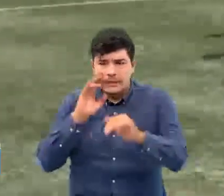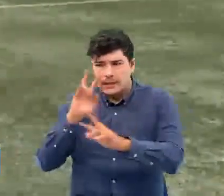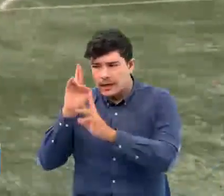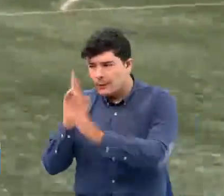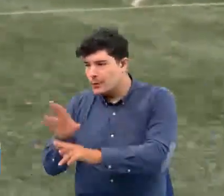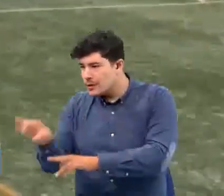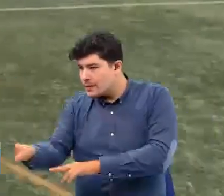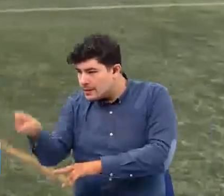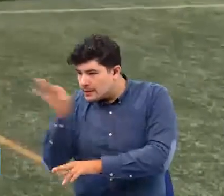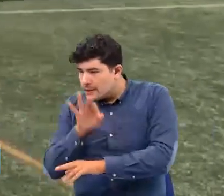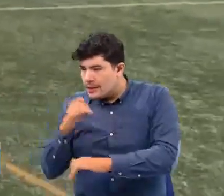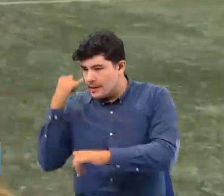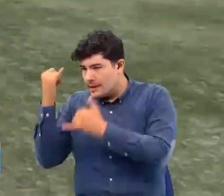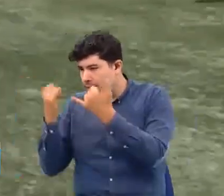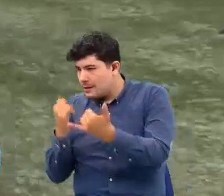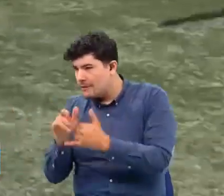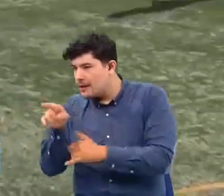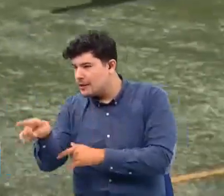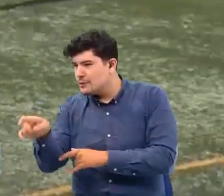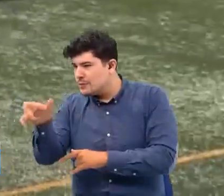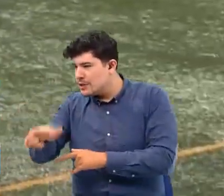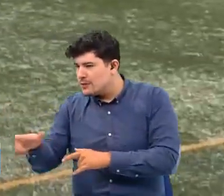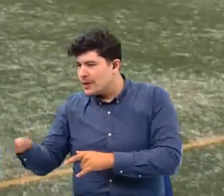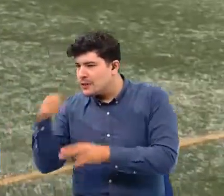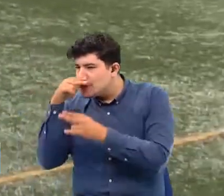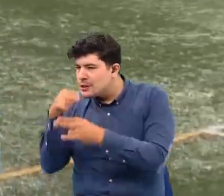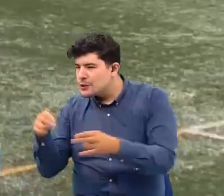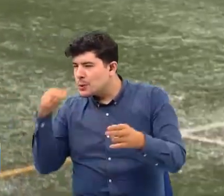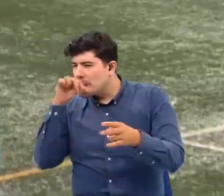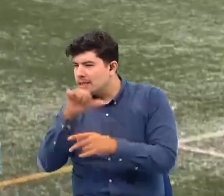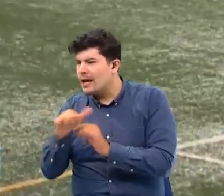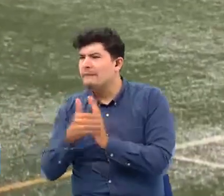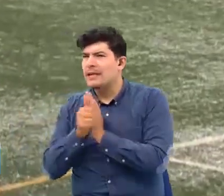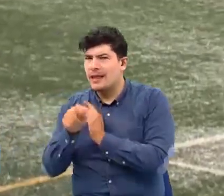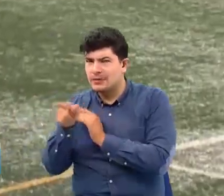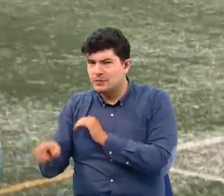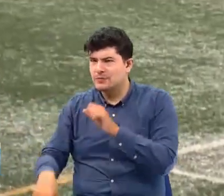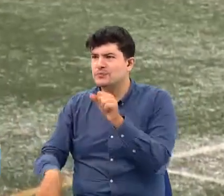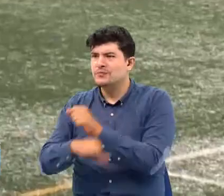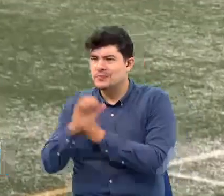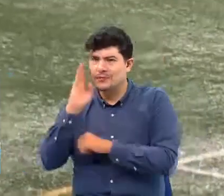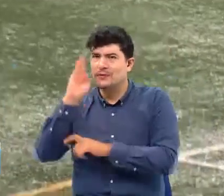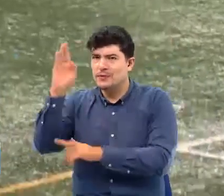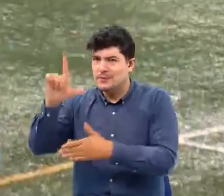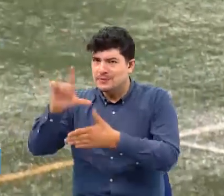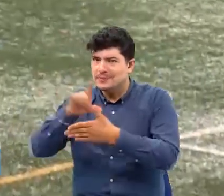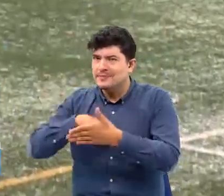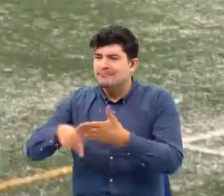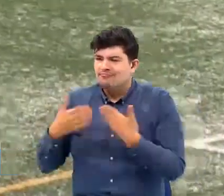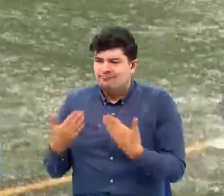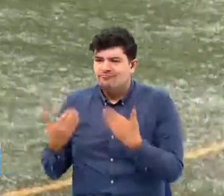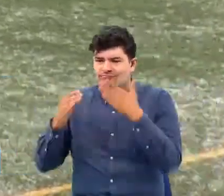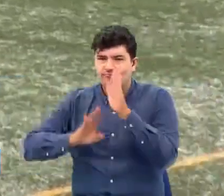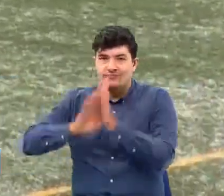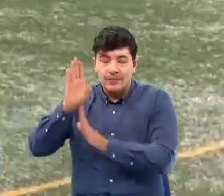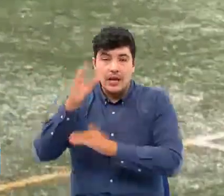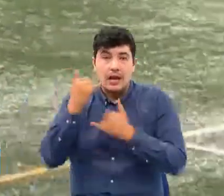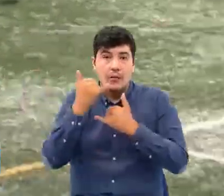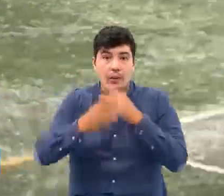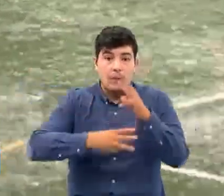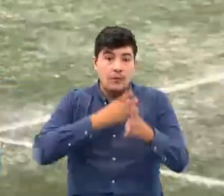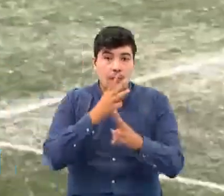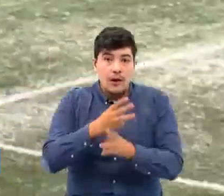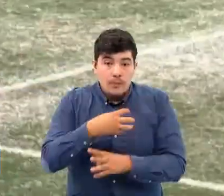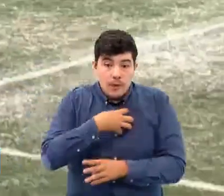a aquellos que van a ser los futuros representantes del fútbol latinoamericano y es que este mundialito de fútbol en co mesa se